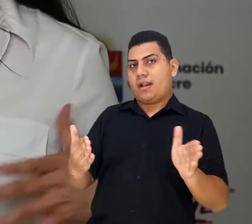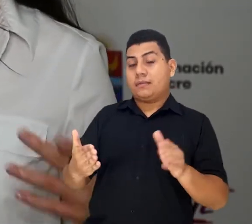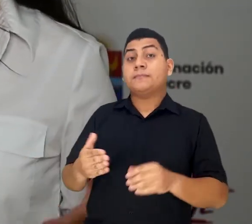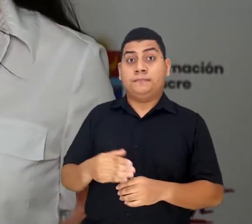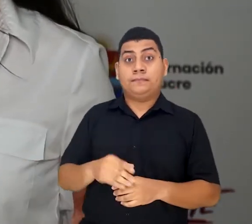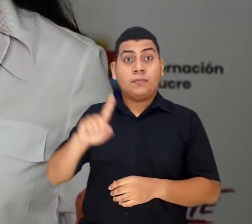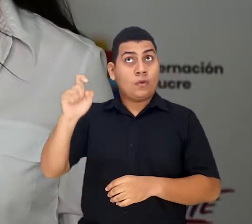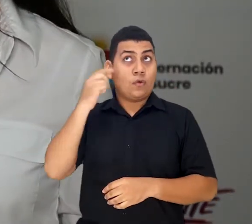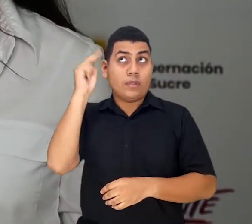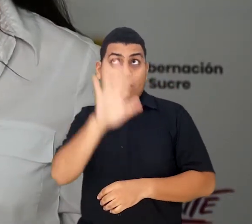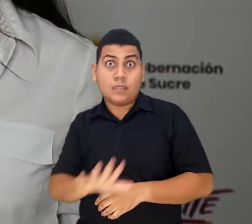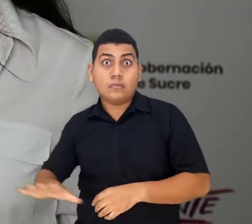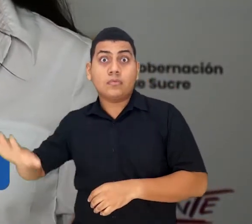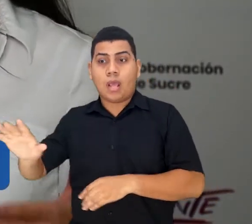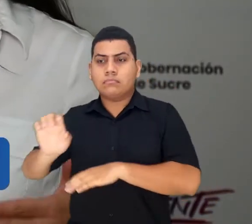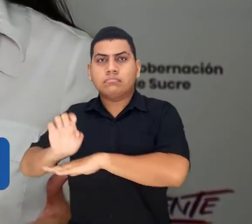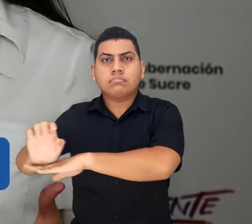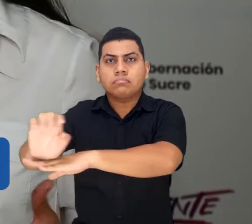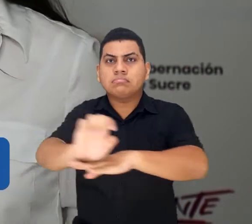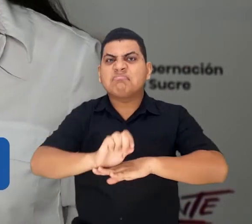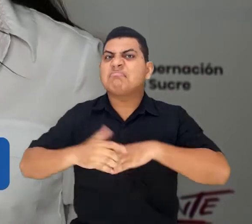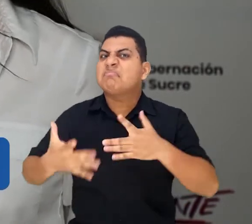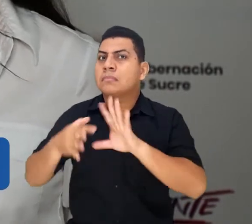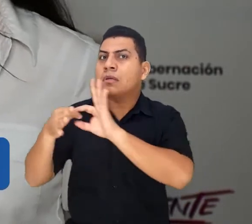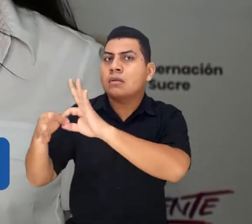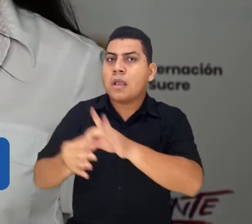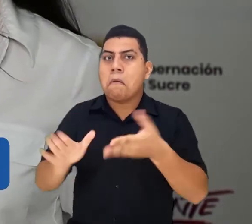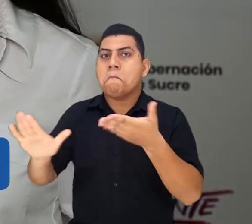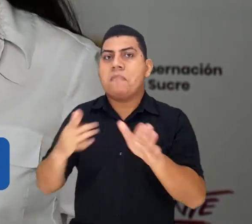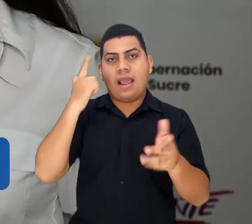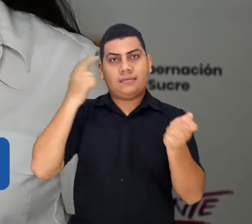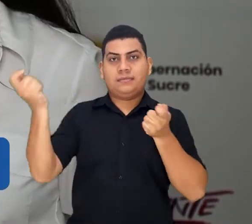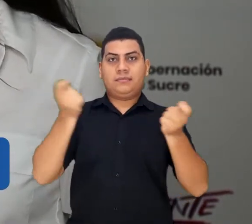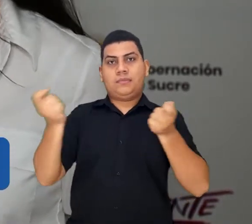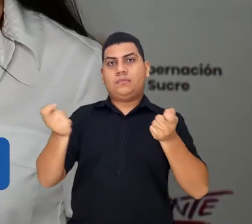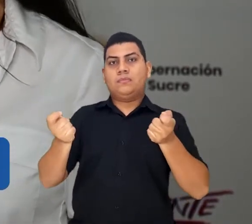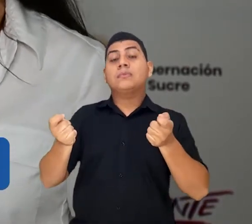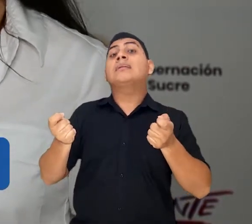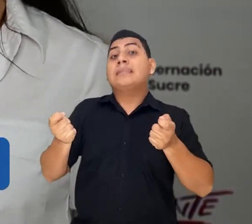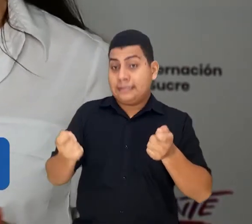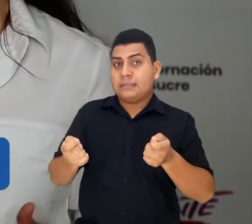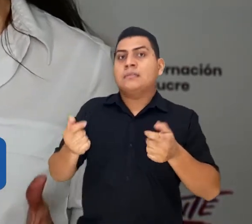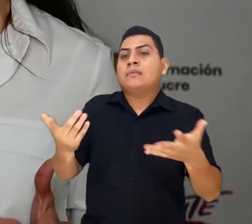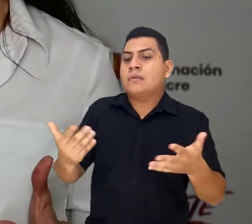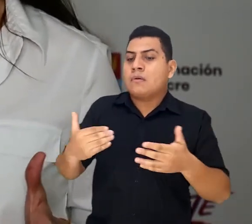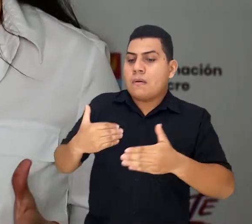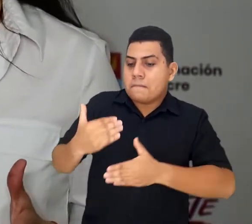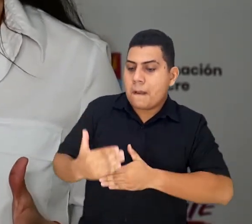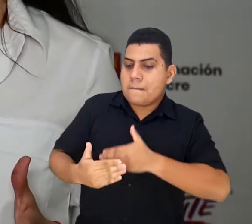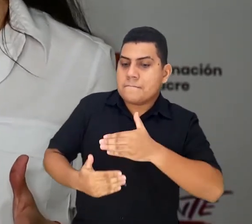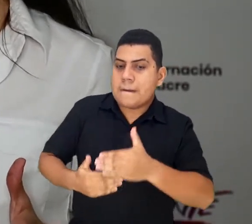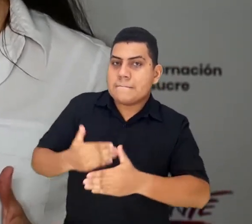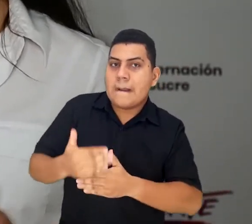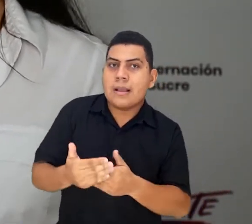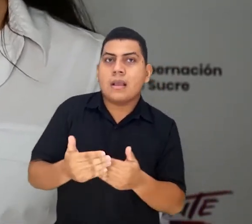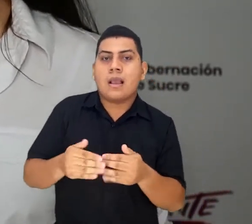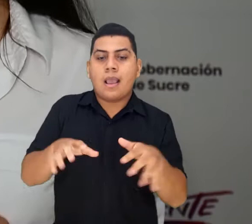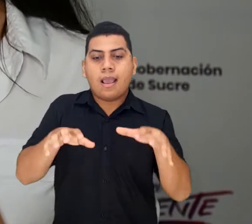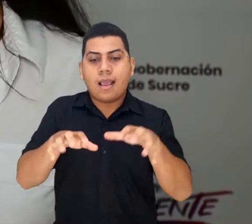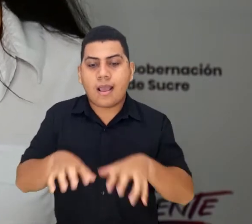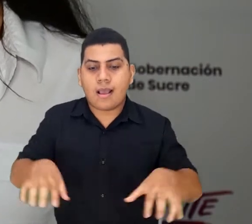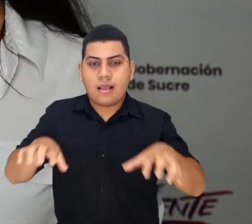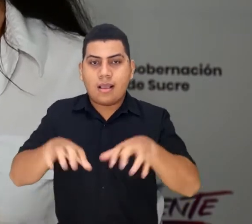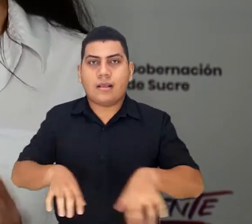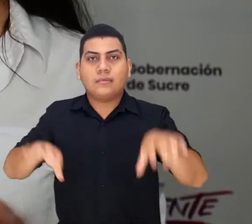el gobierno nacional, desde las diferentes entidades del orden nacional, siempre se trabaja bajo un plan estratégico, que obviamente se va desescalando en